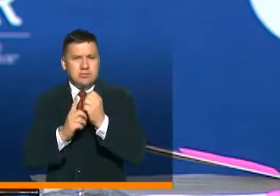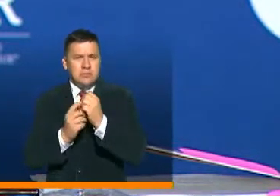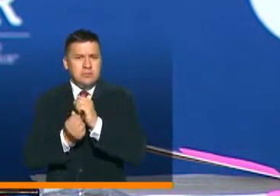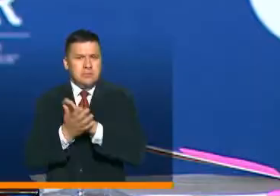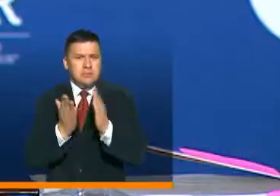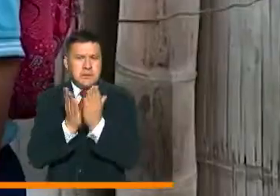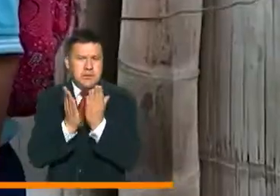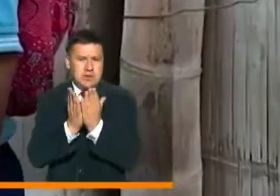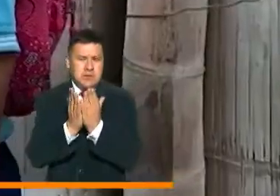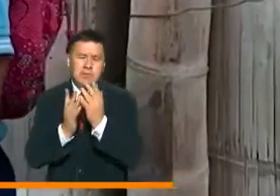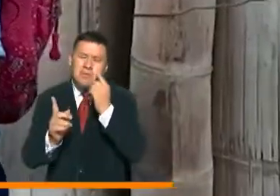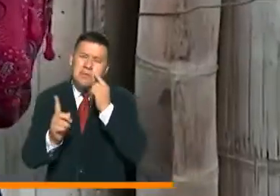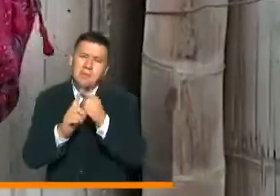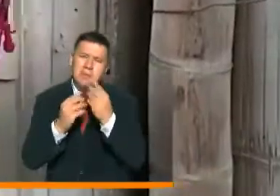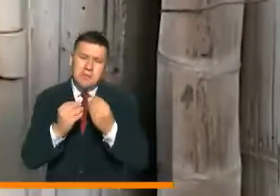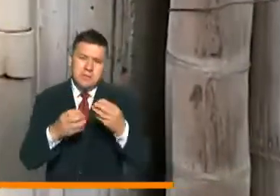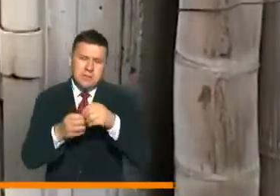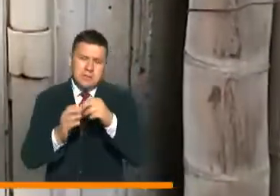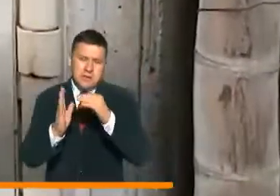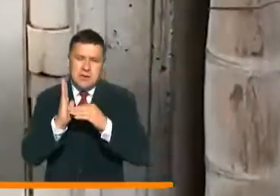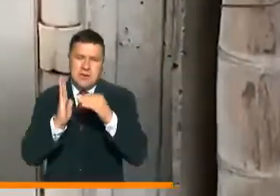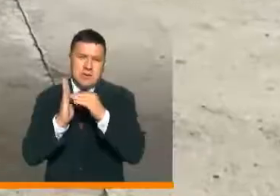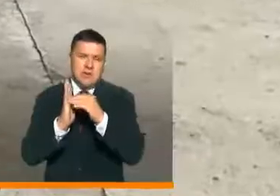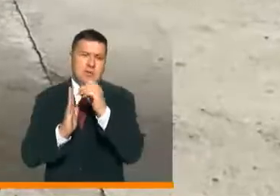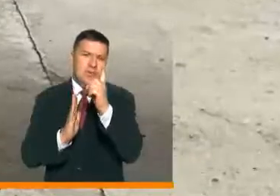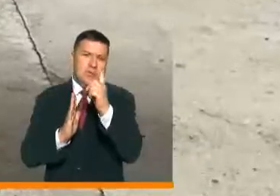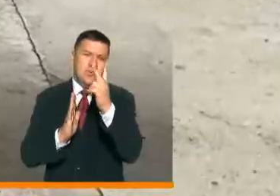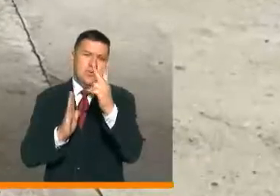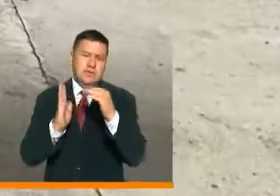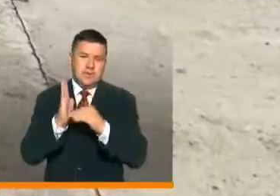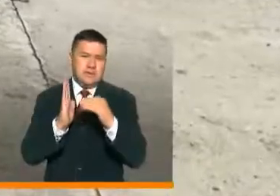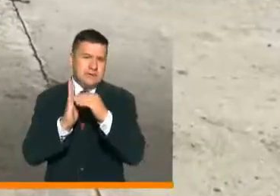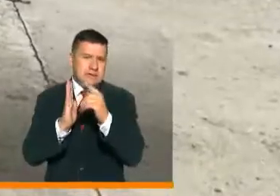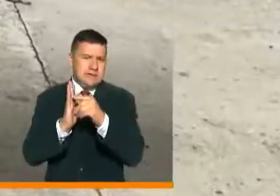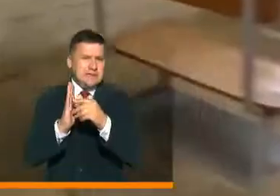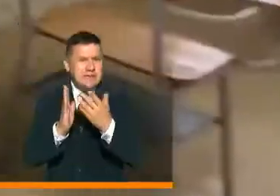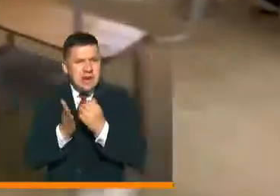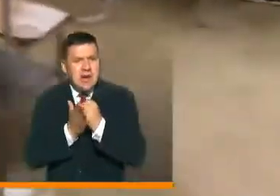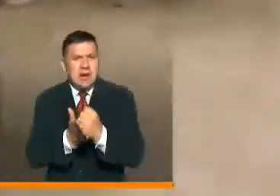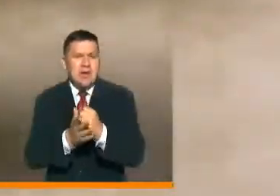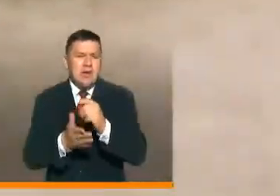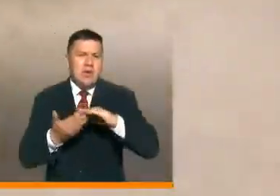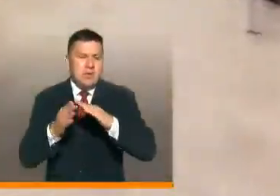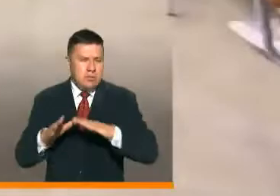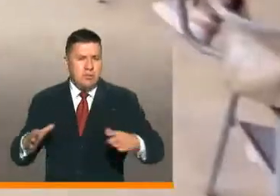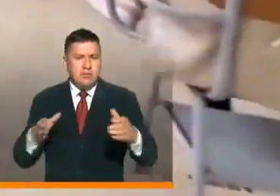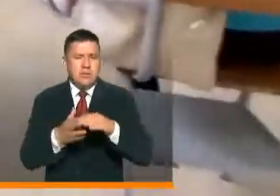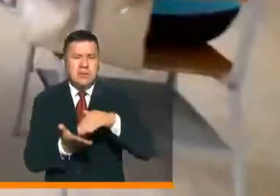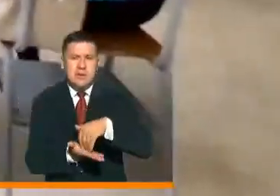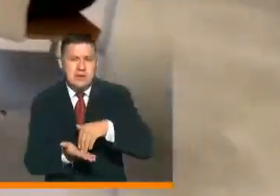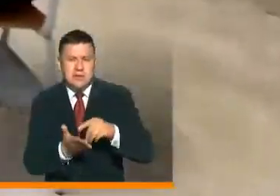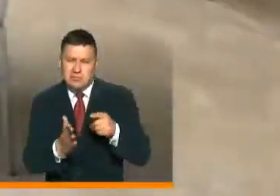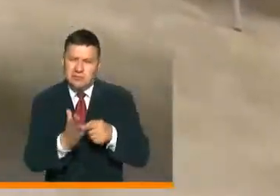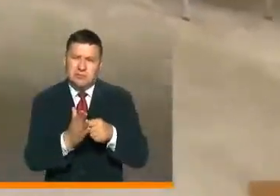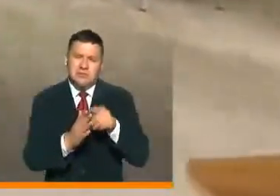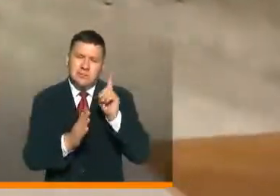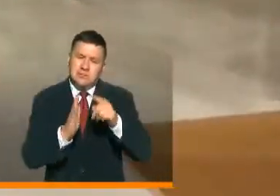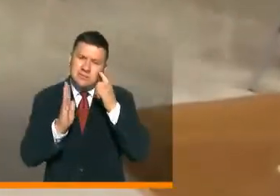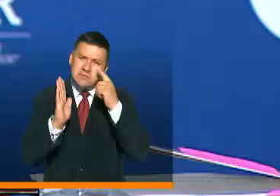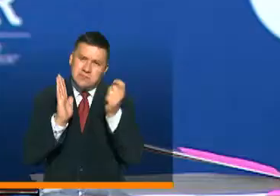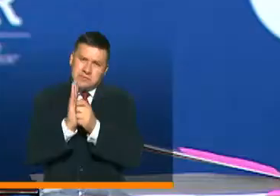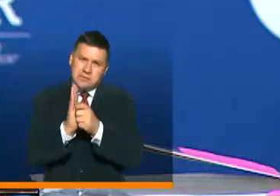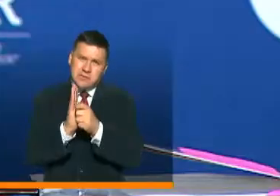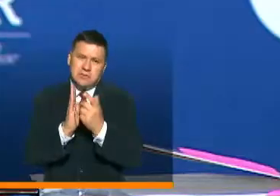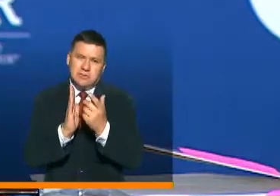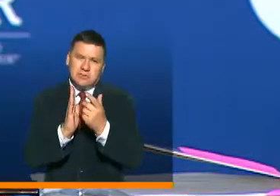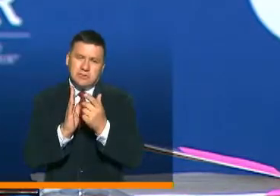gratuidad educativa para los estratos 1, 2 y 3, que cubren gran parte de la población vulnerable, y también a